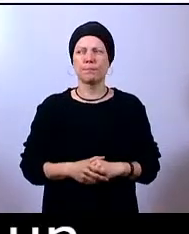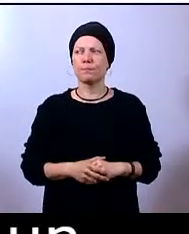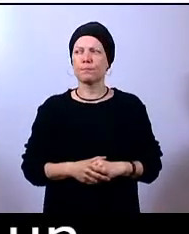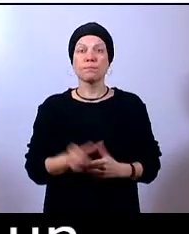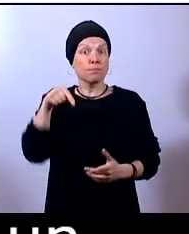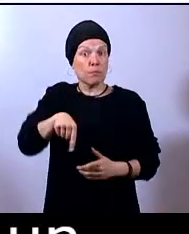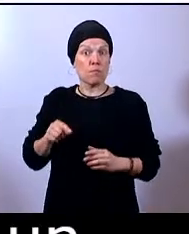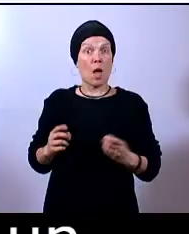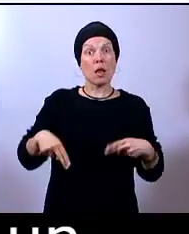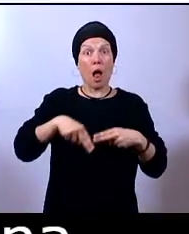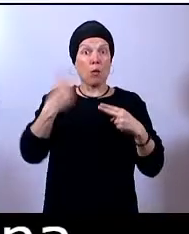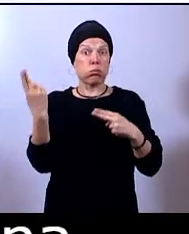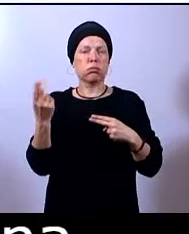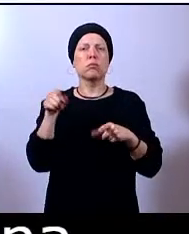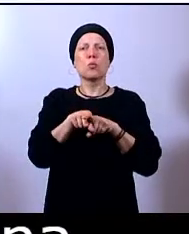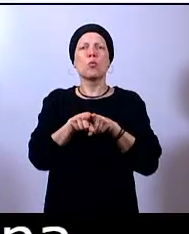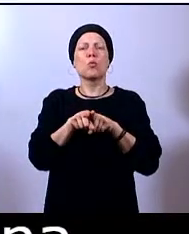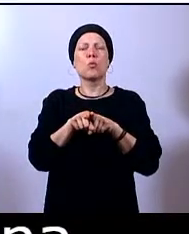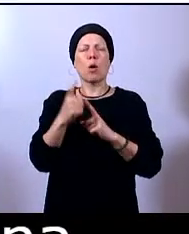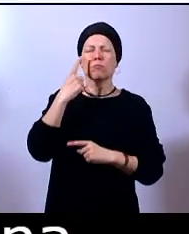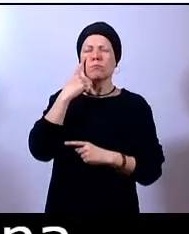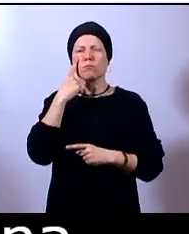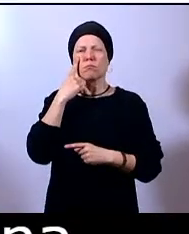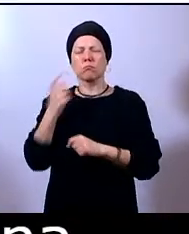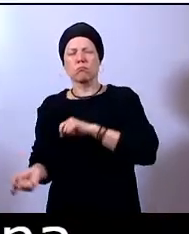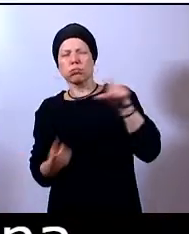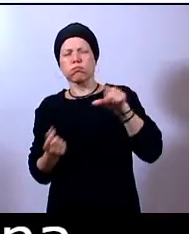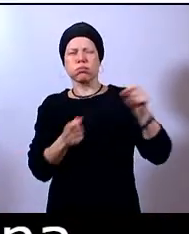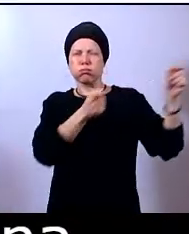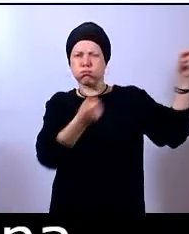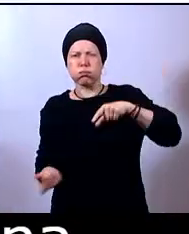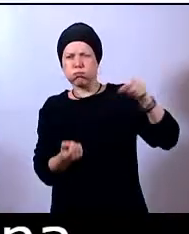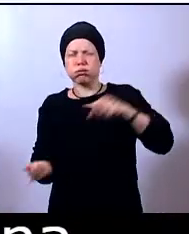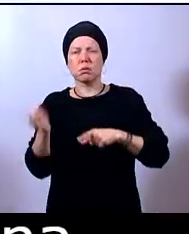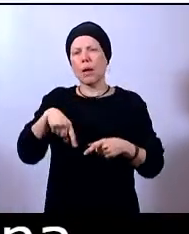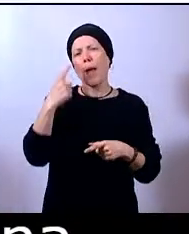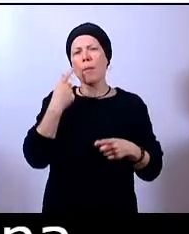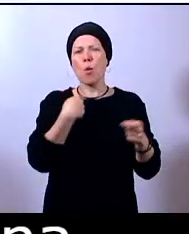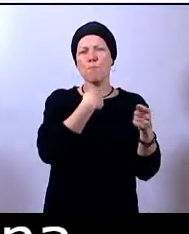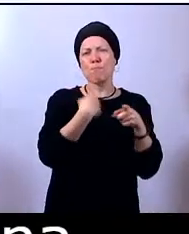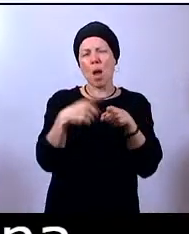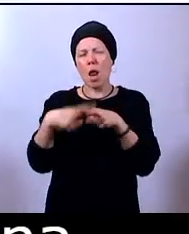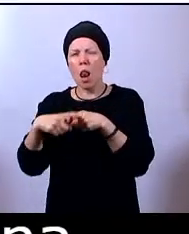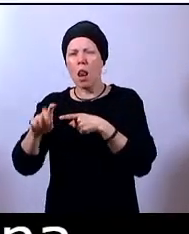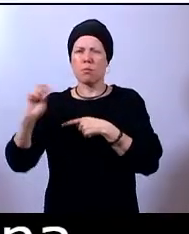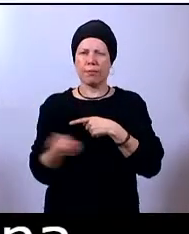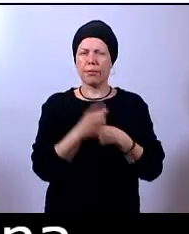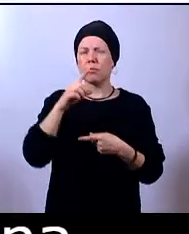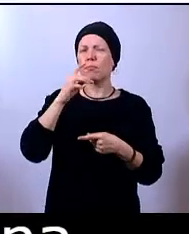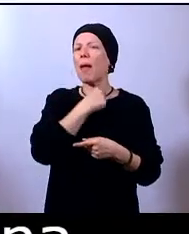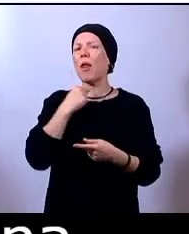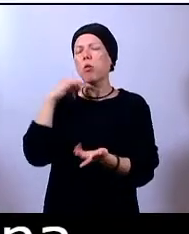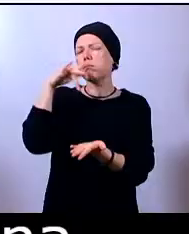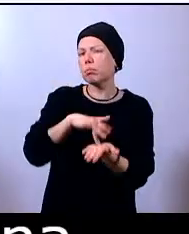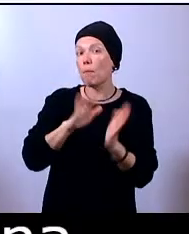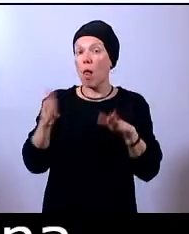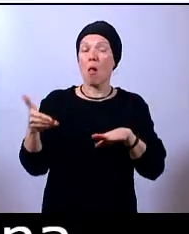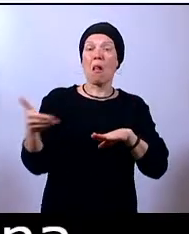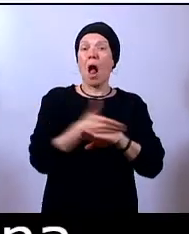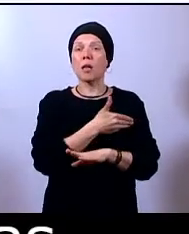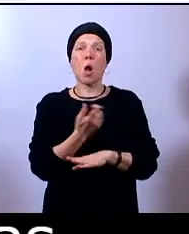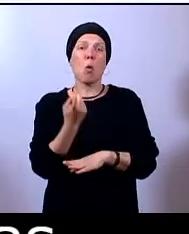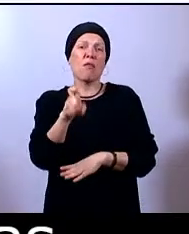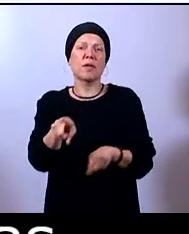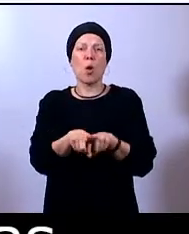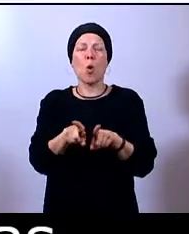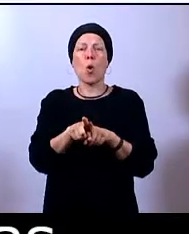En esta aduana se realizarán las inspecciones de importación y exportación de las mercancías que pasen por Badajoz sin necesidad de hacerlas en